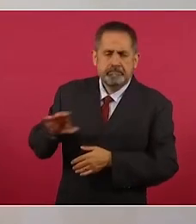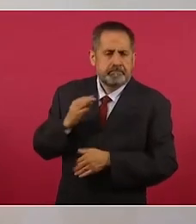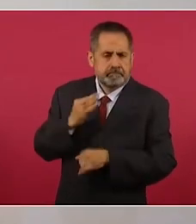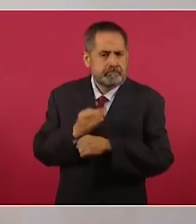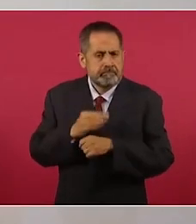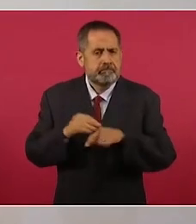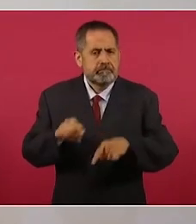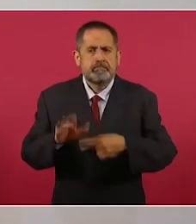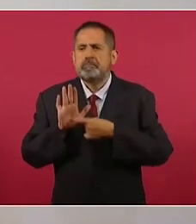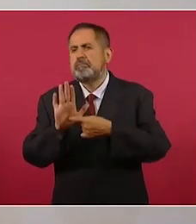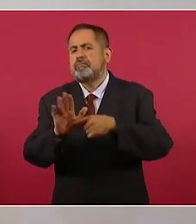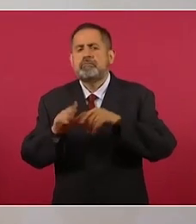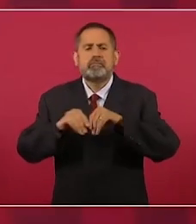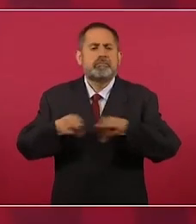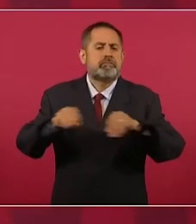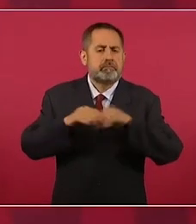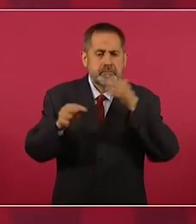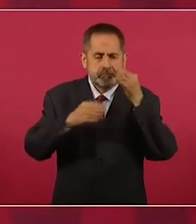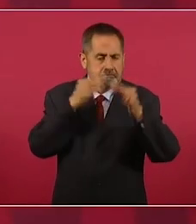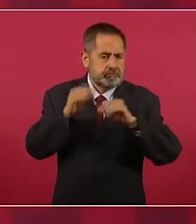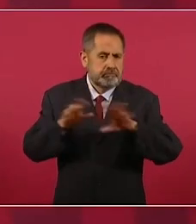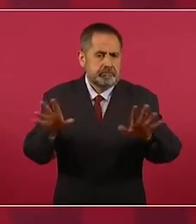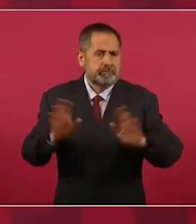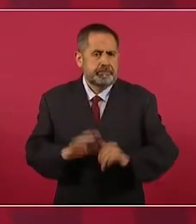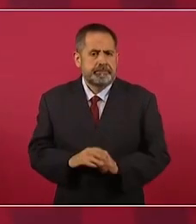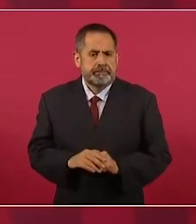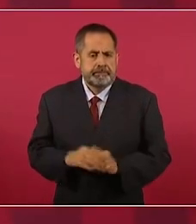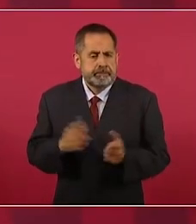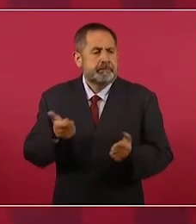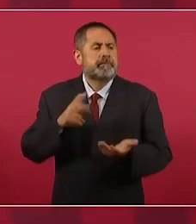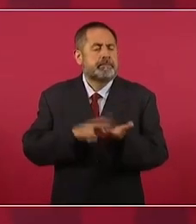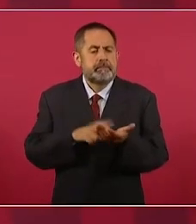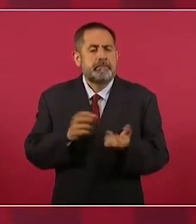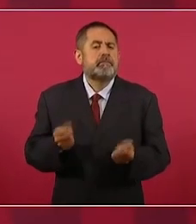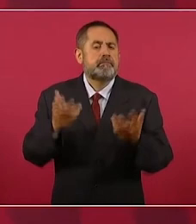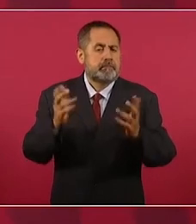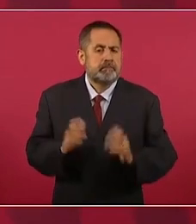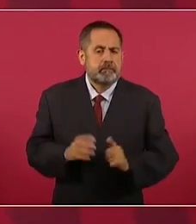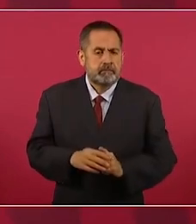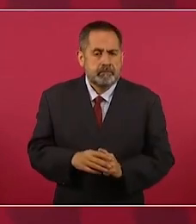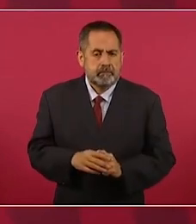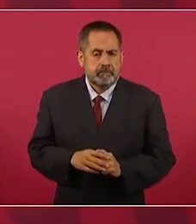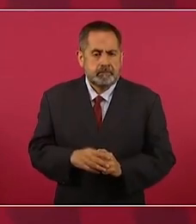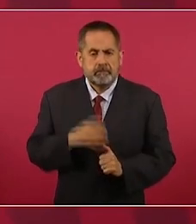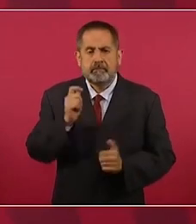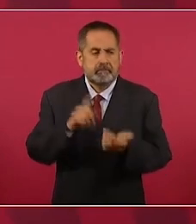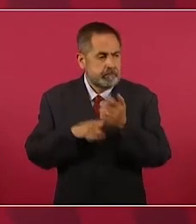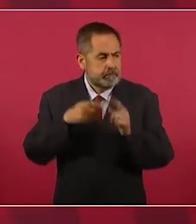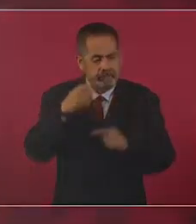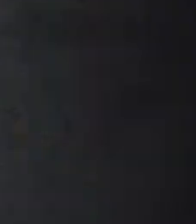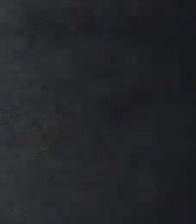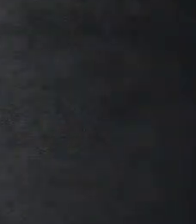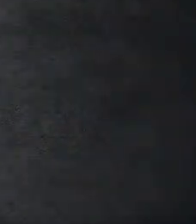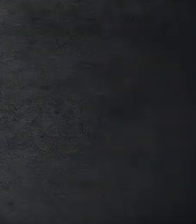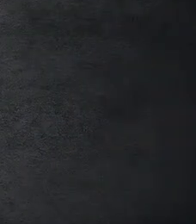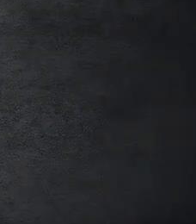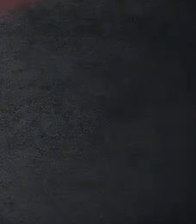se va a dar a conocer cuánto es el avalúo